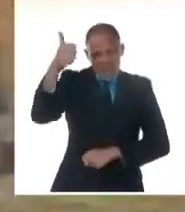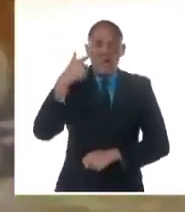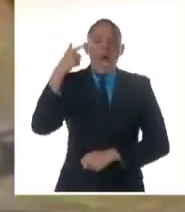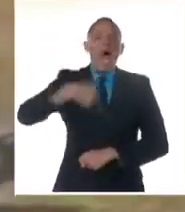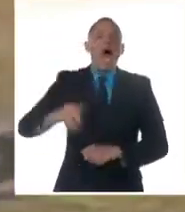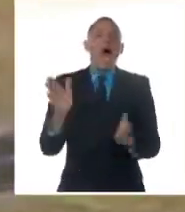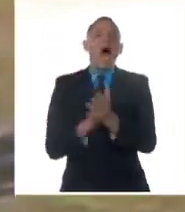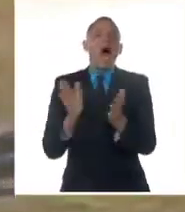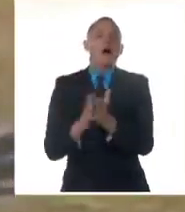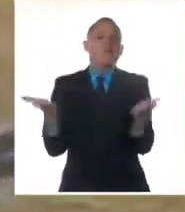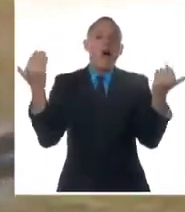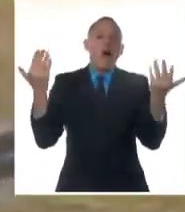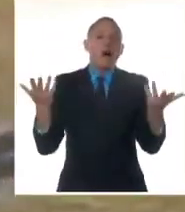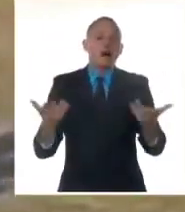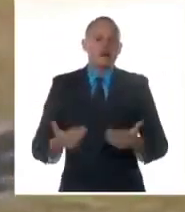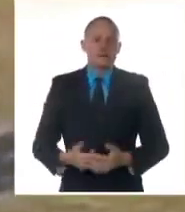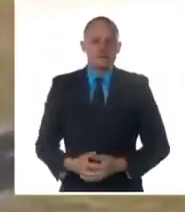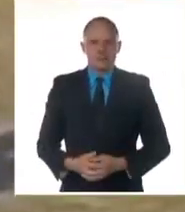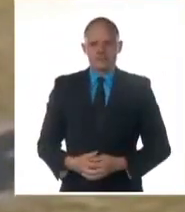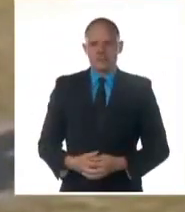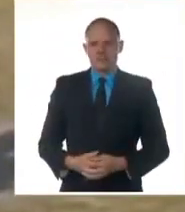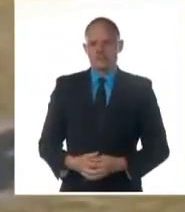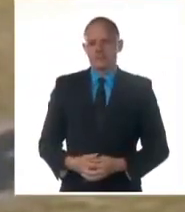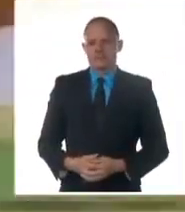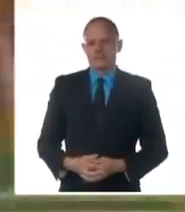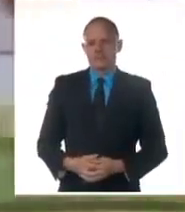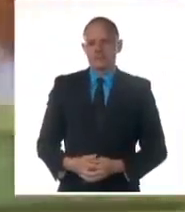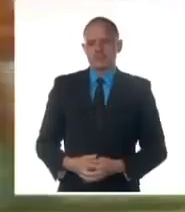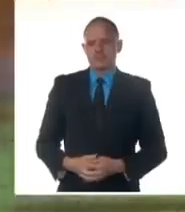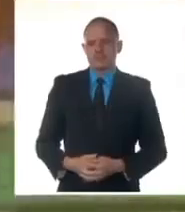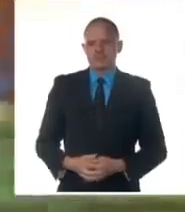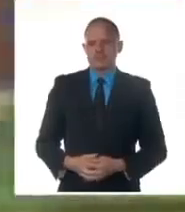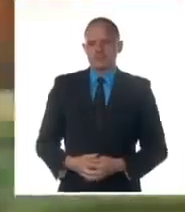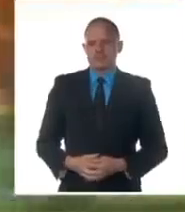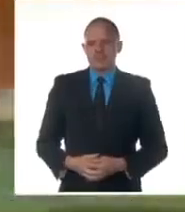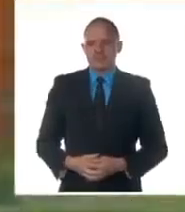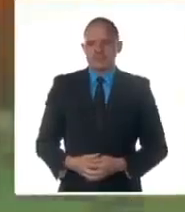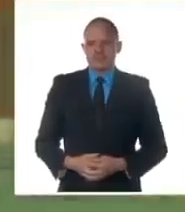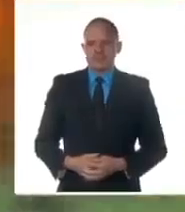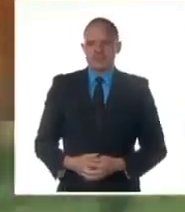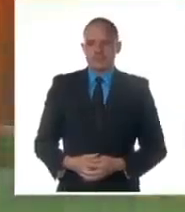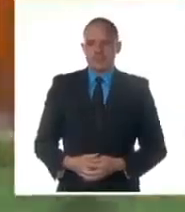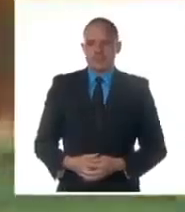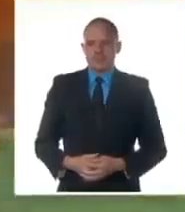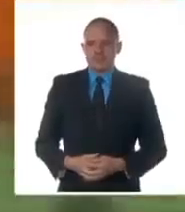cuando era. Daniel Butay, Sistema Informativo de la Televisión Cubana.